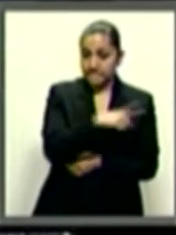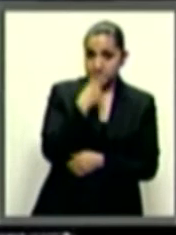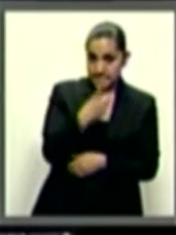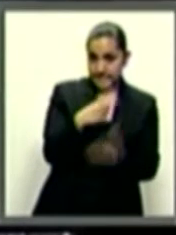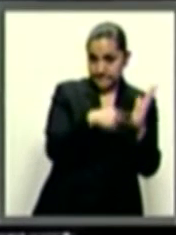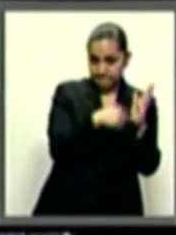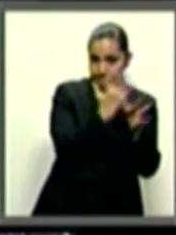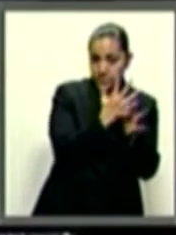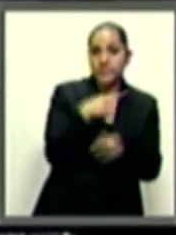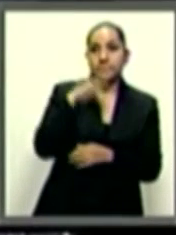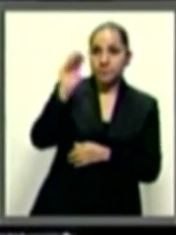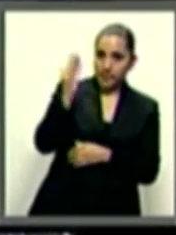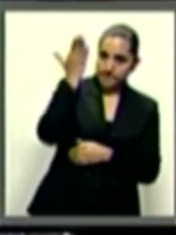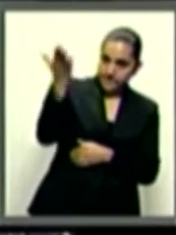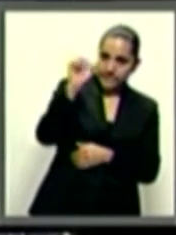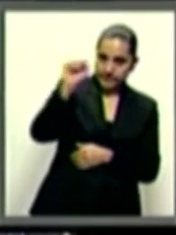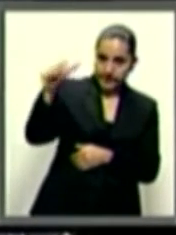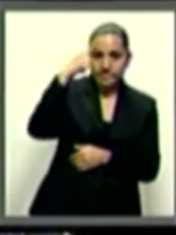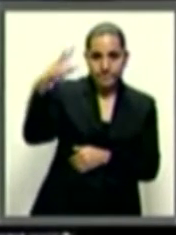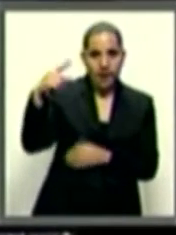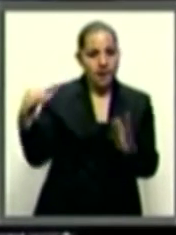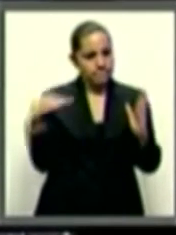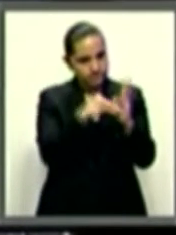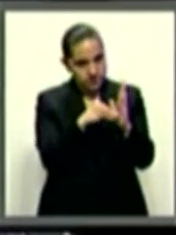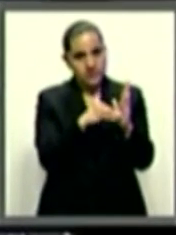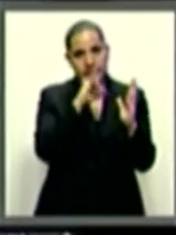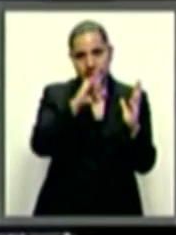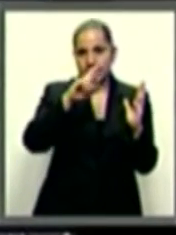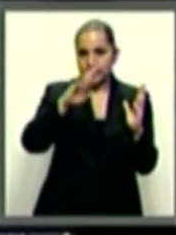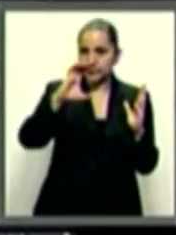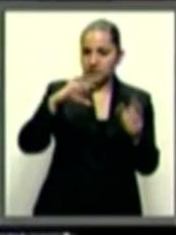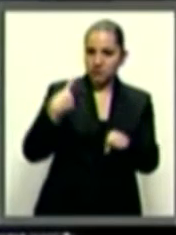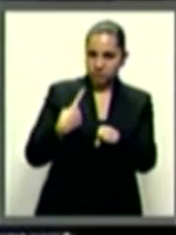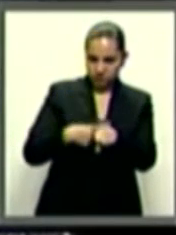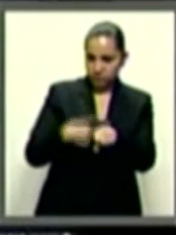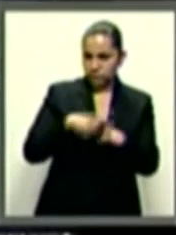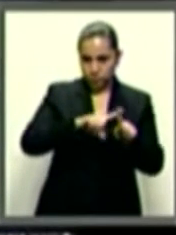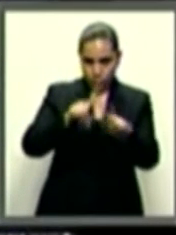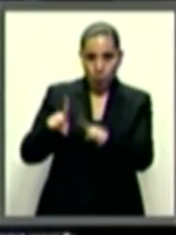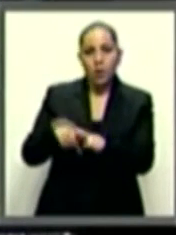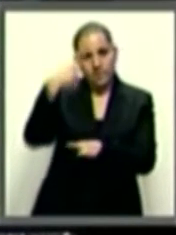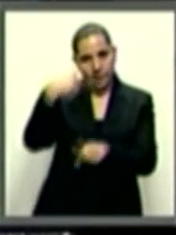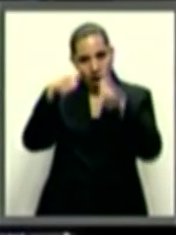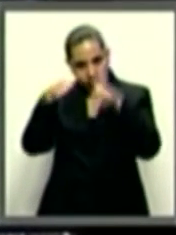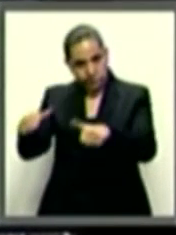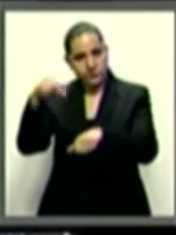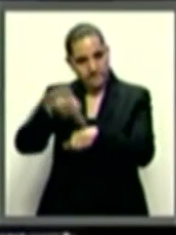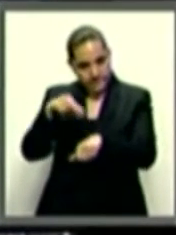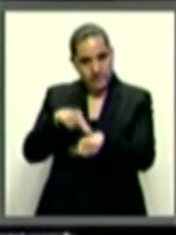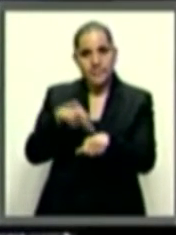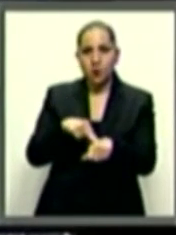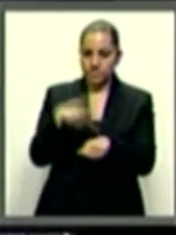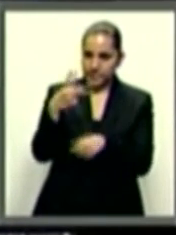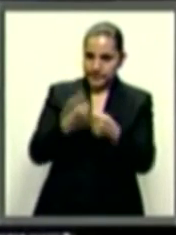Salud para que incluya la atención y tratamiento médico de la insuficiencia renal en el Código Universal de Servicio de Salud del Seguro